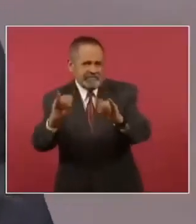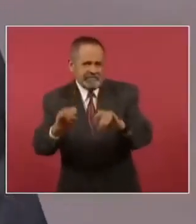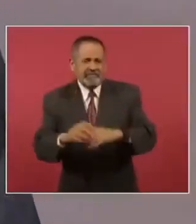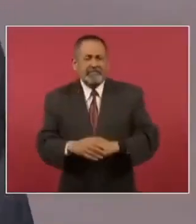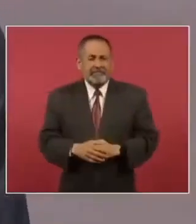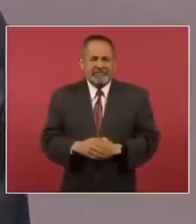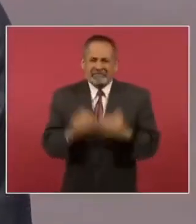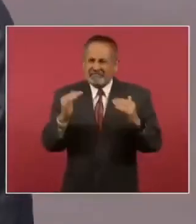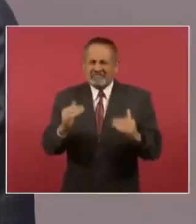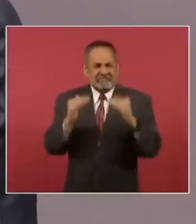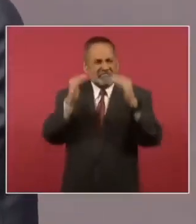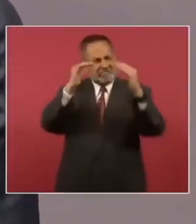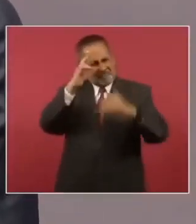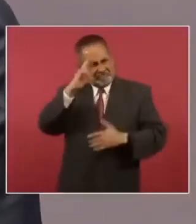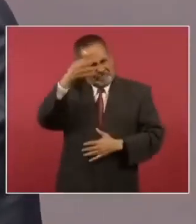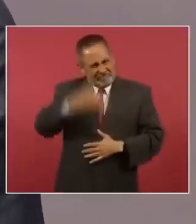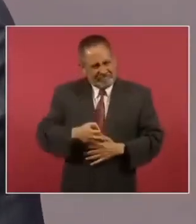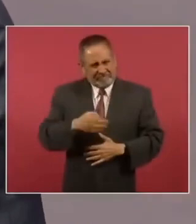¿Soberanía?